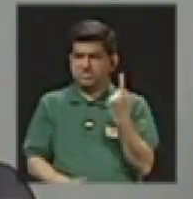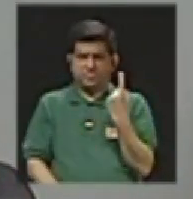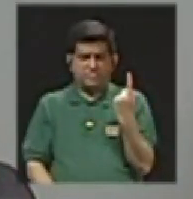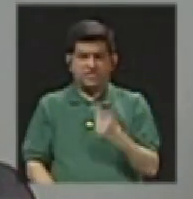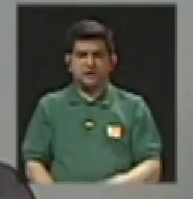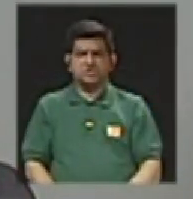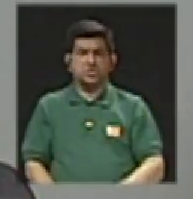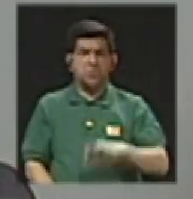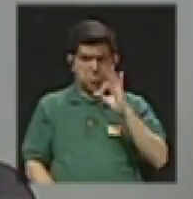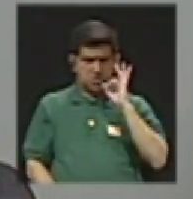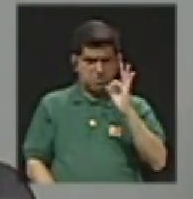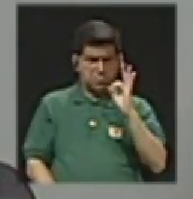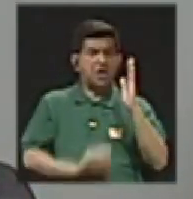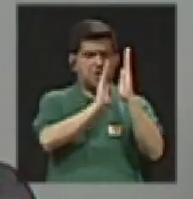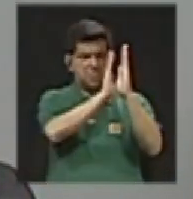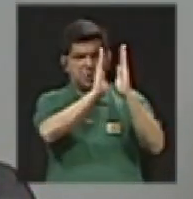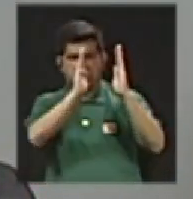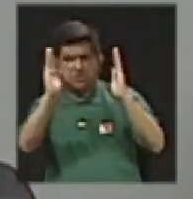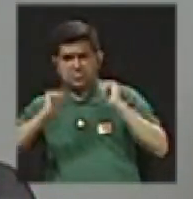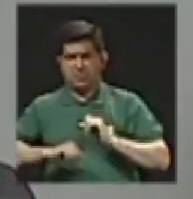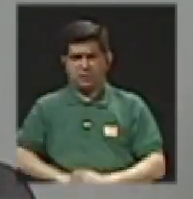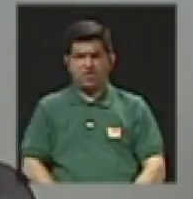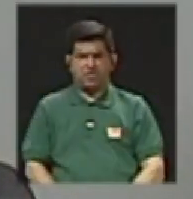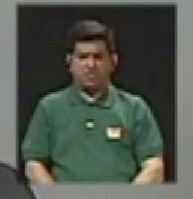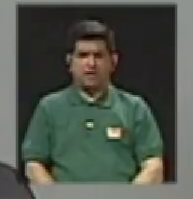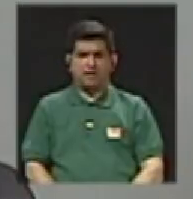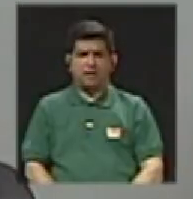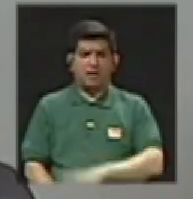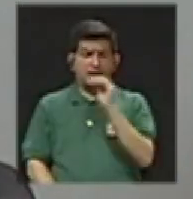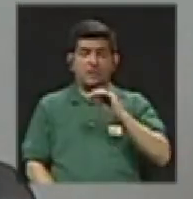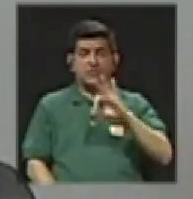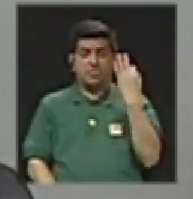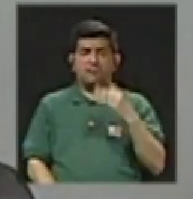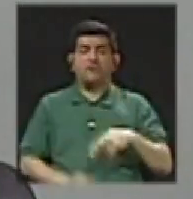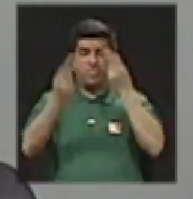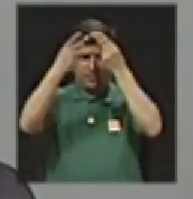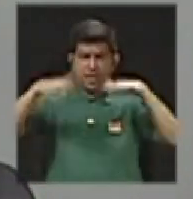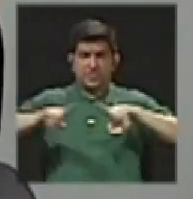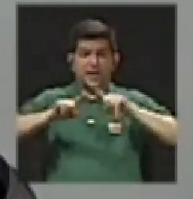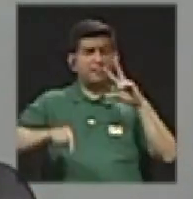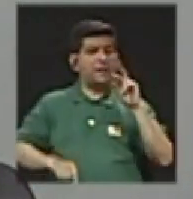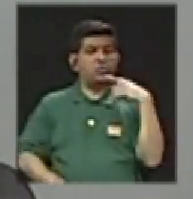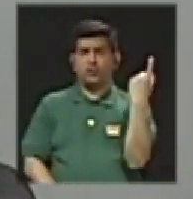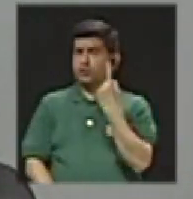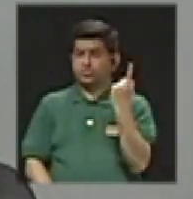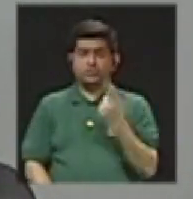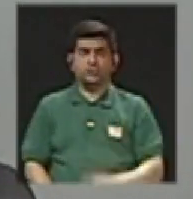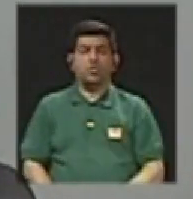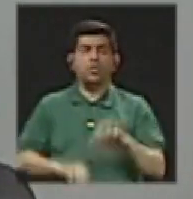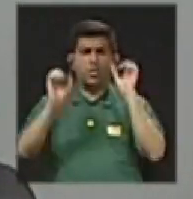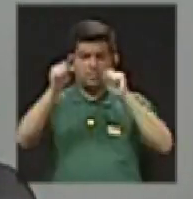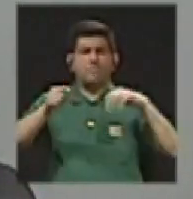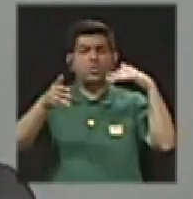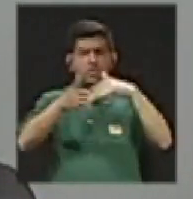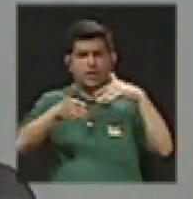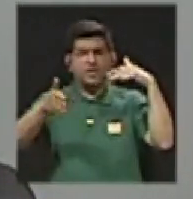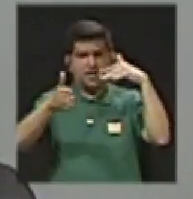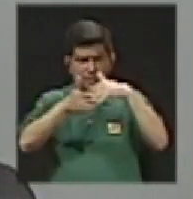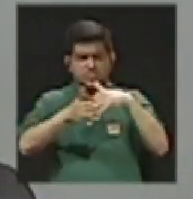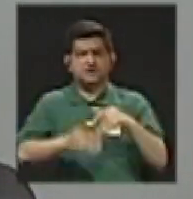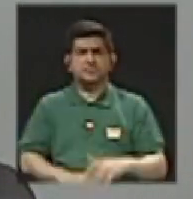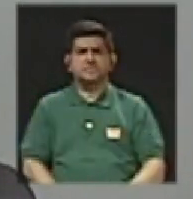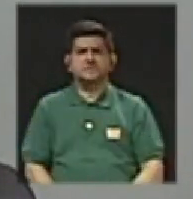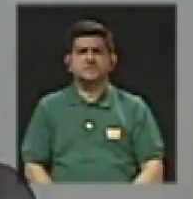está muy bien que estén en las bibliotecas y en las bibliotecas virtuales, pero que no queden ahí, sino que se hagan estudios. Y